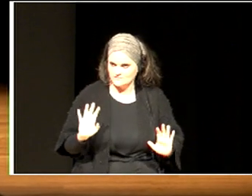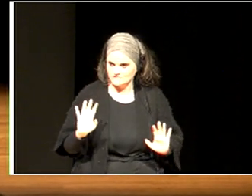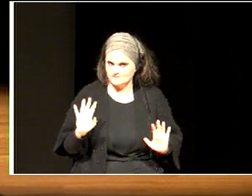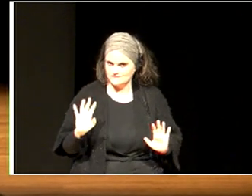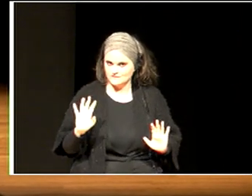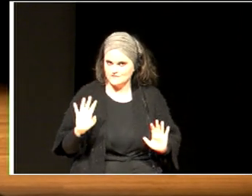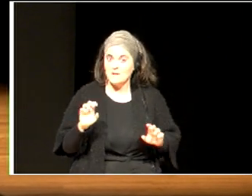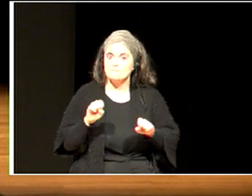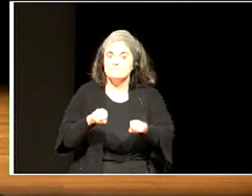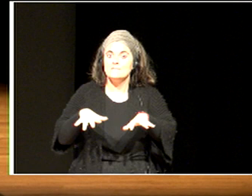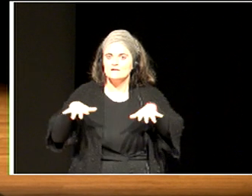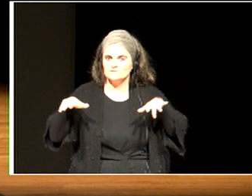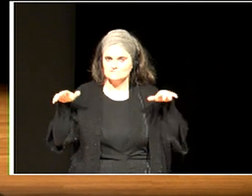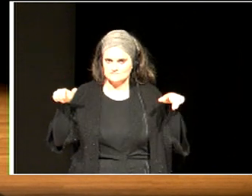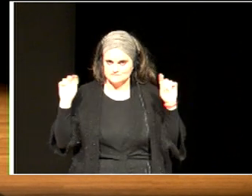magos